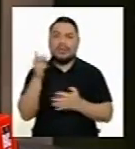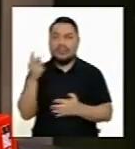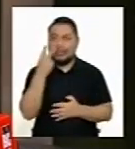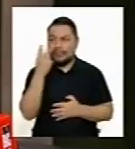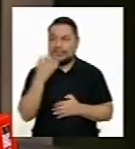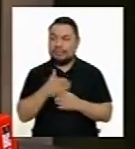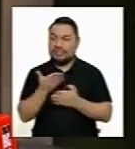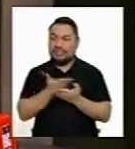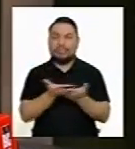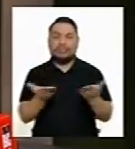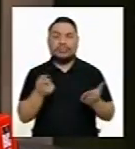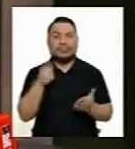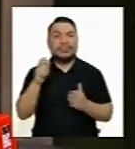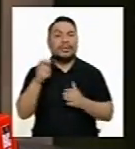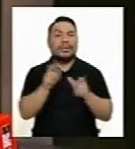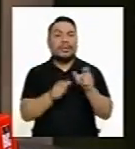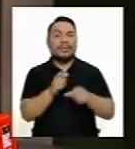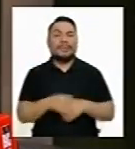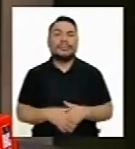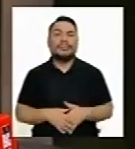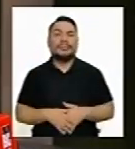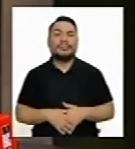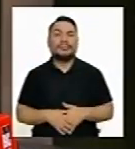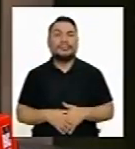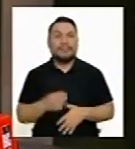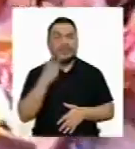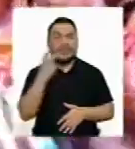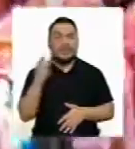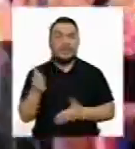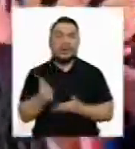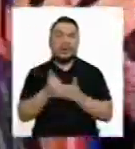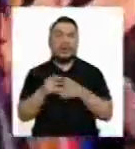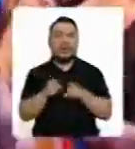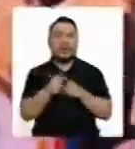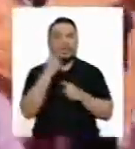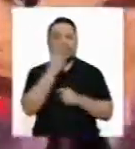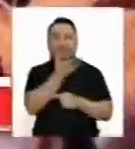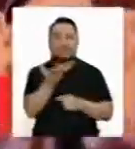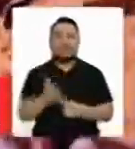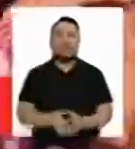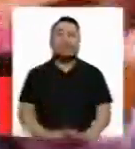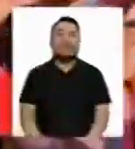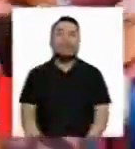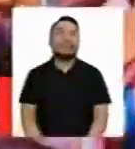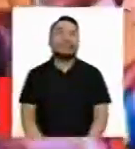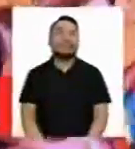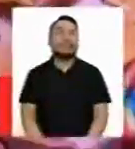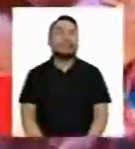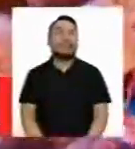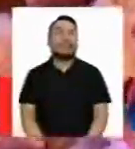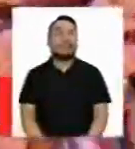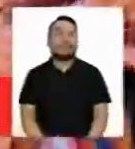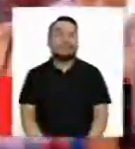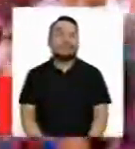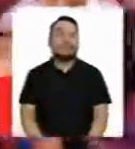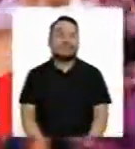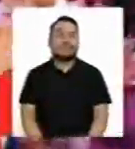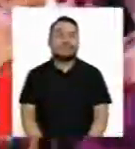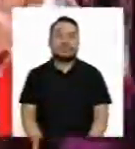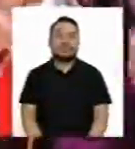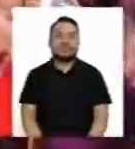lo compartimos juntos con nuestro público. Ya ahí usted nos ayuda también a describir lo que estamos viendo.